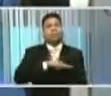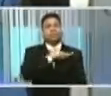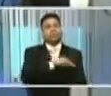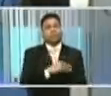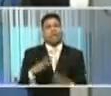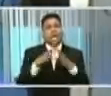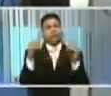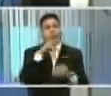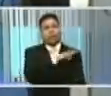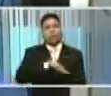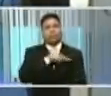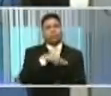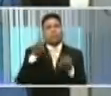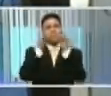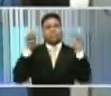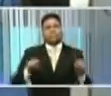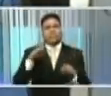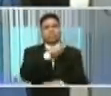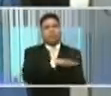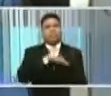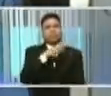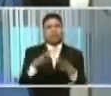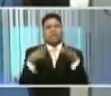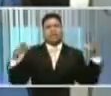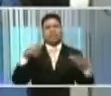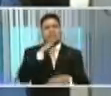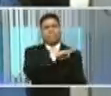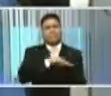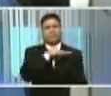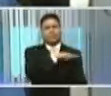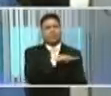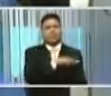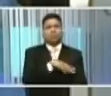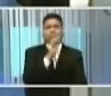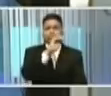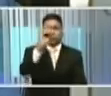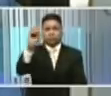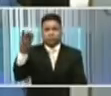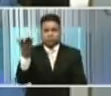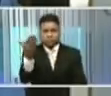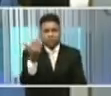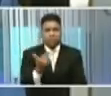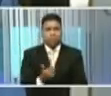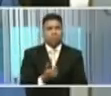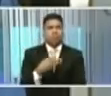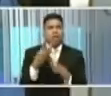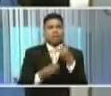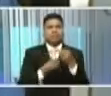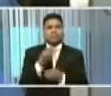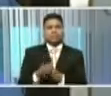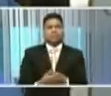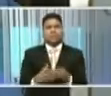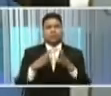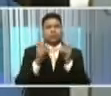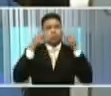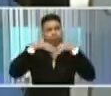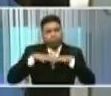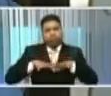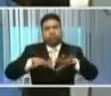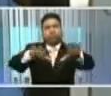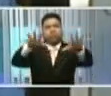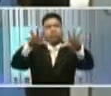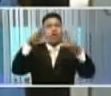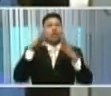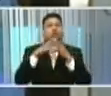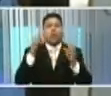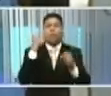todas, a todo el sistema de misiones y grandes misiones, yo los llamo a seguir cumpliendo y expandiendo su función